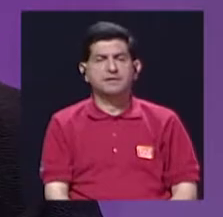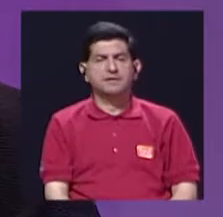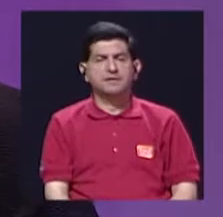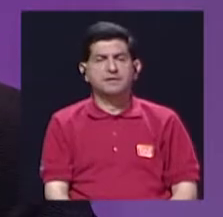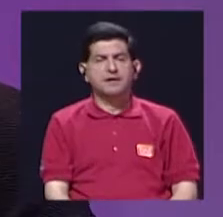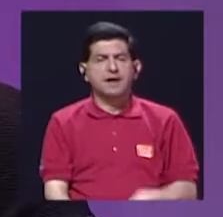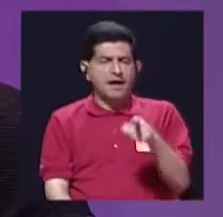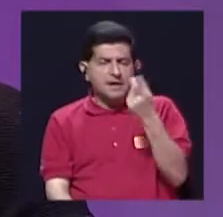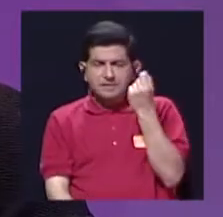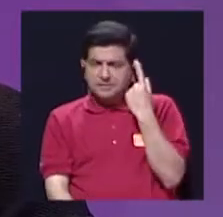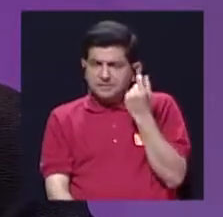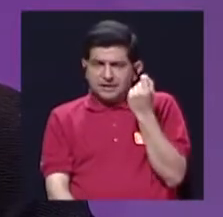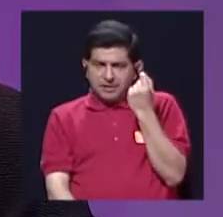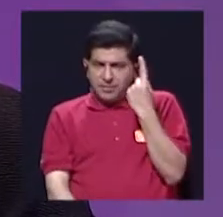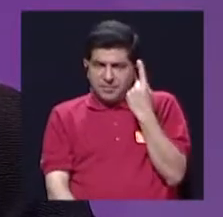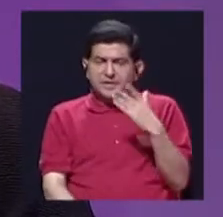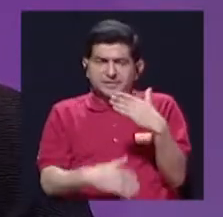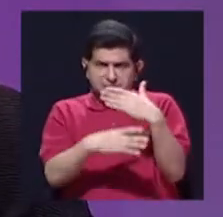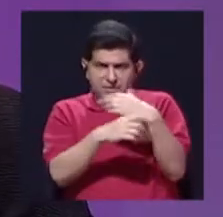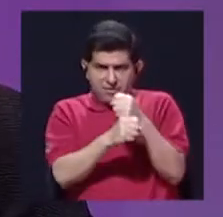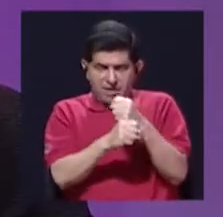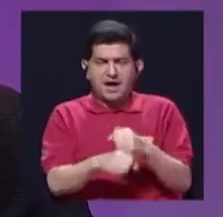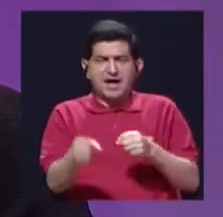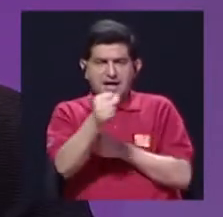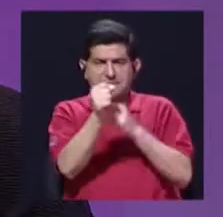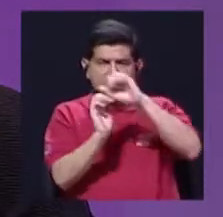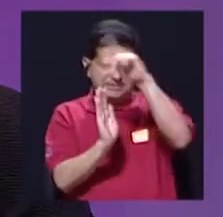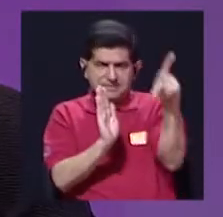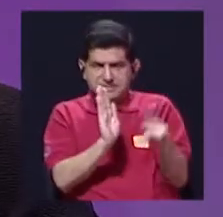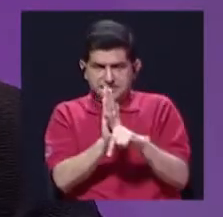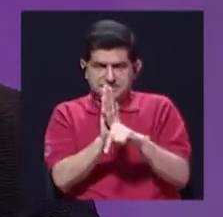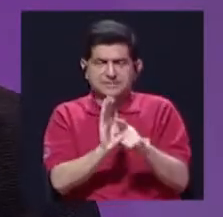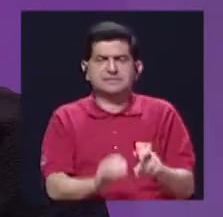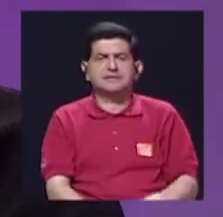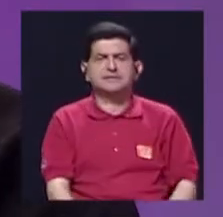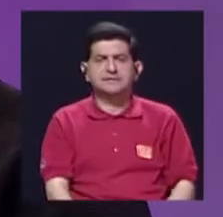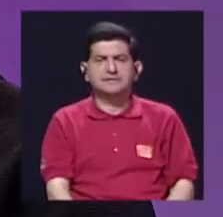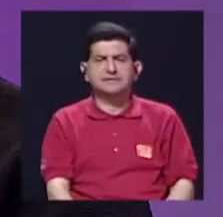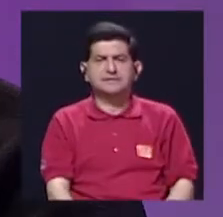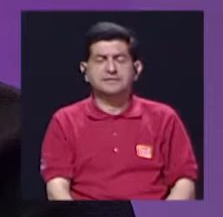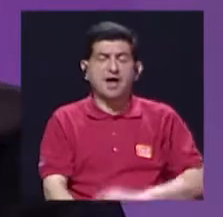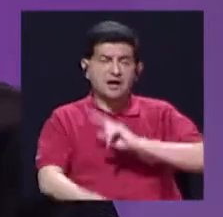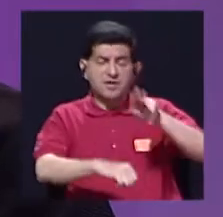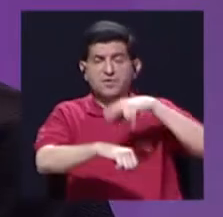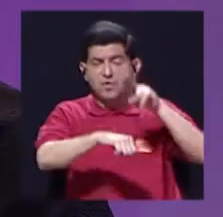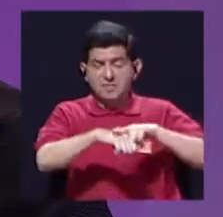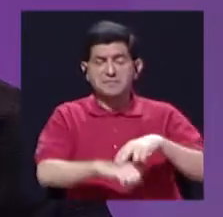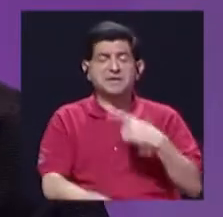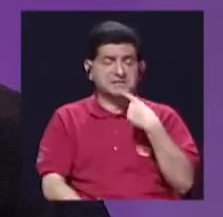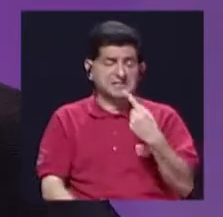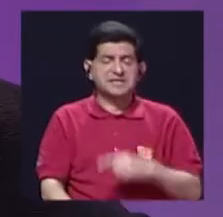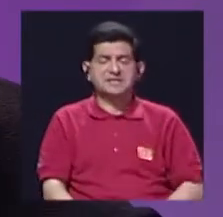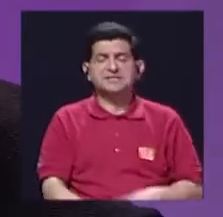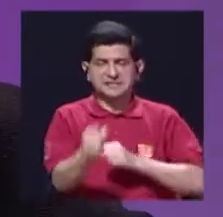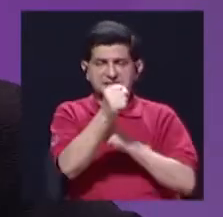esta interpretación que hace la Sala Constitucional, o comúnmente llamada Sala